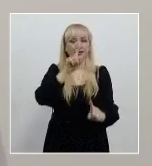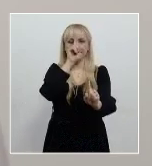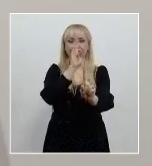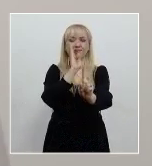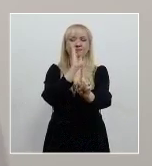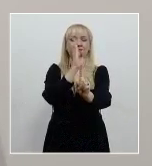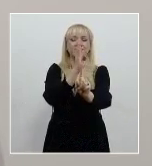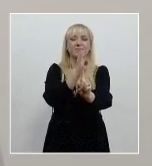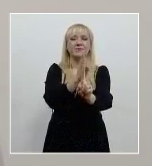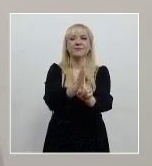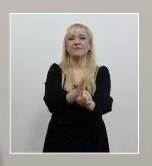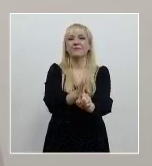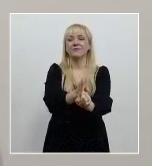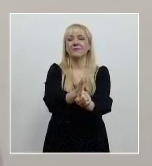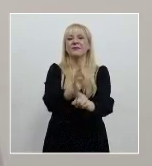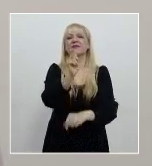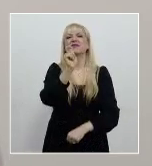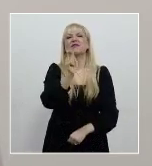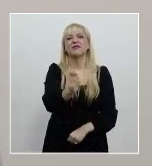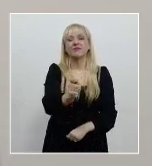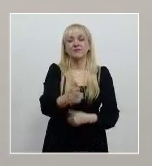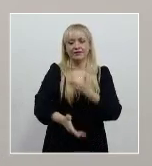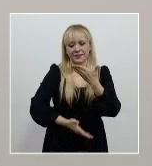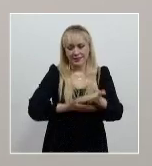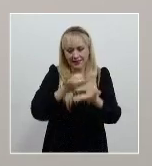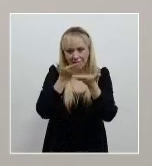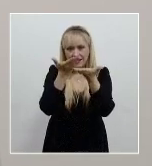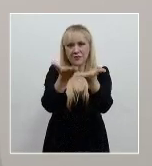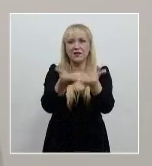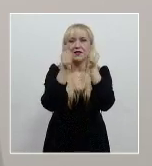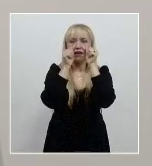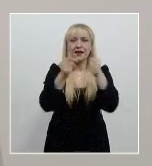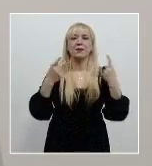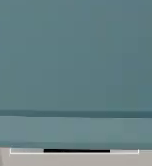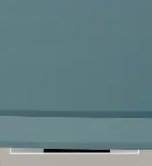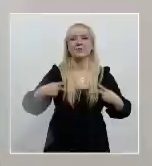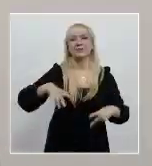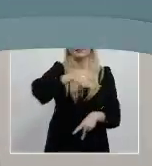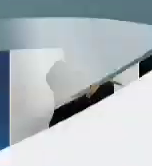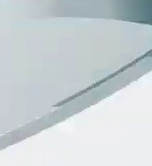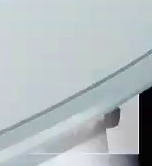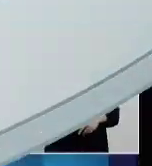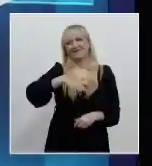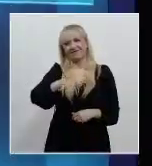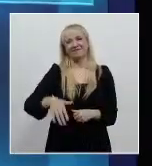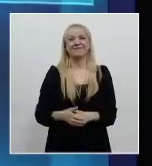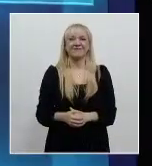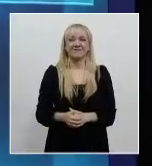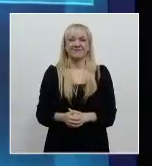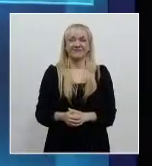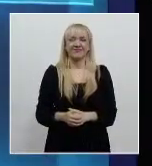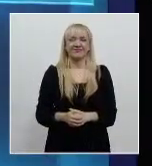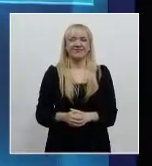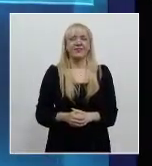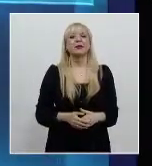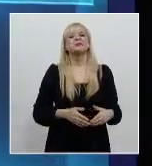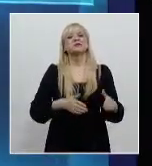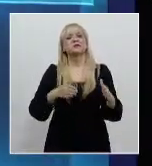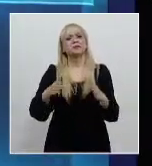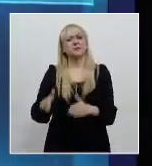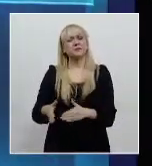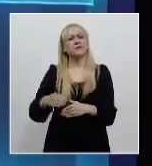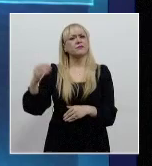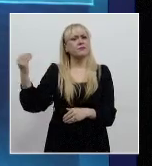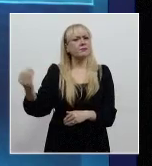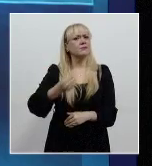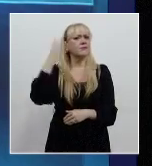la misma mística, servir a la población. Y en más información, durante una